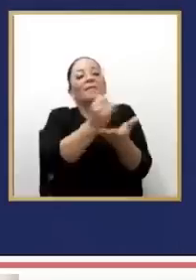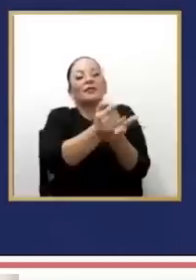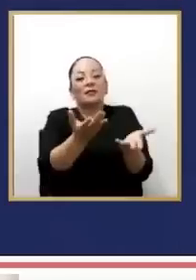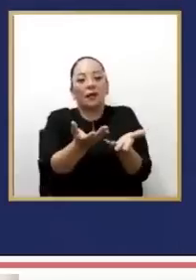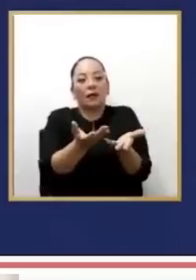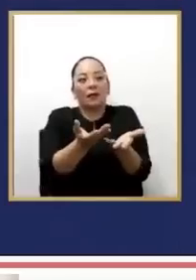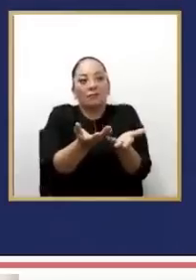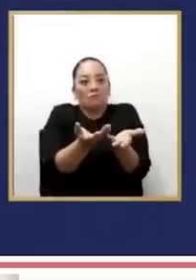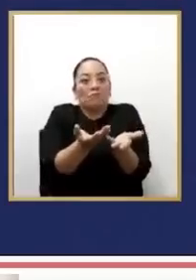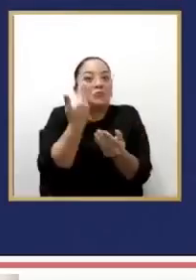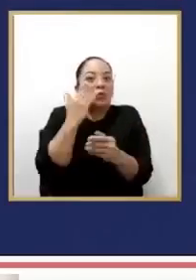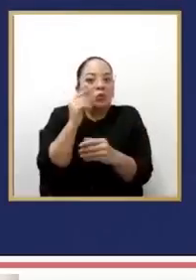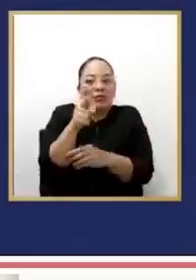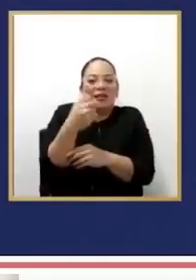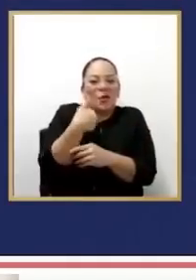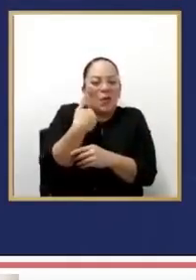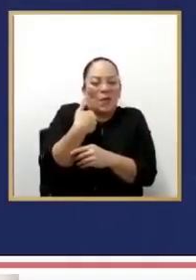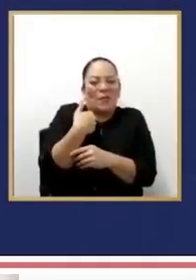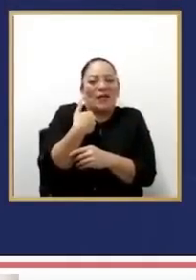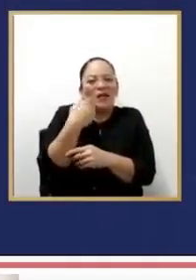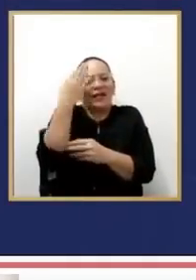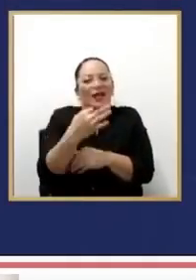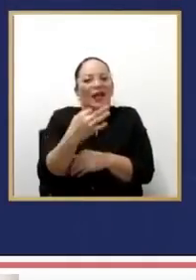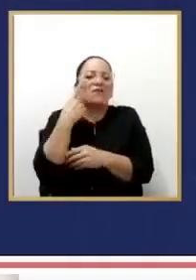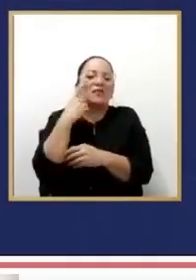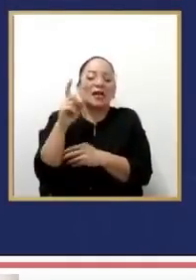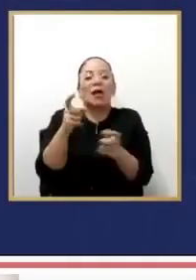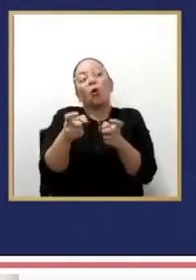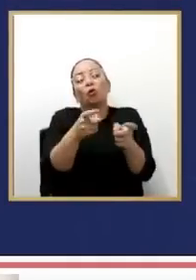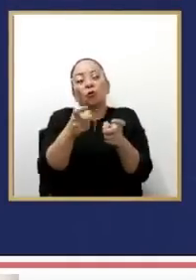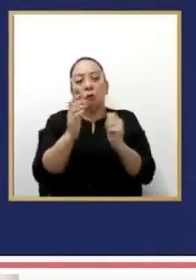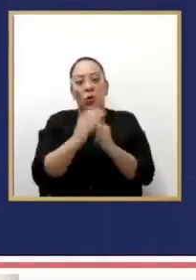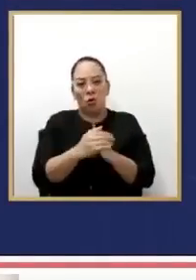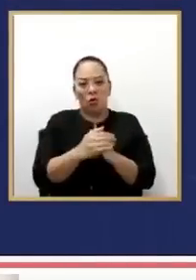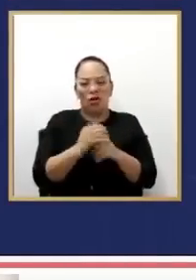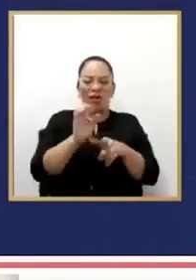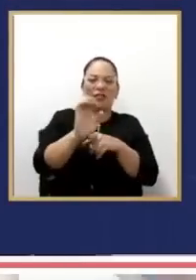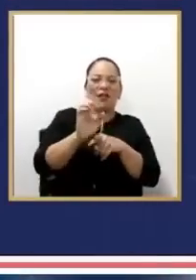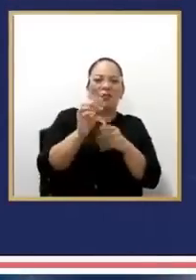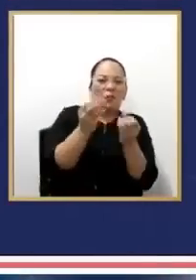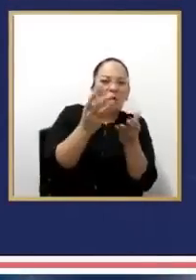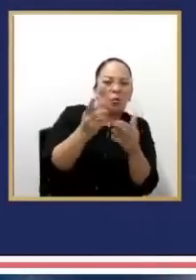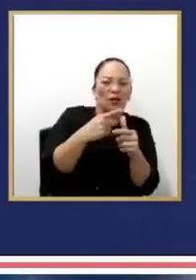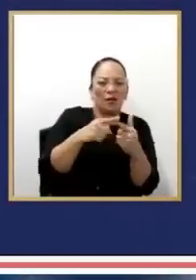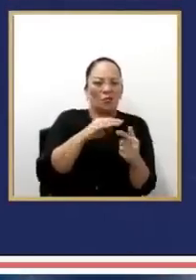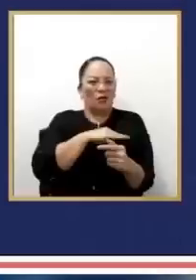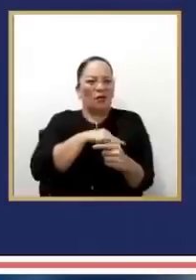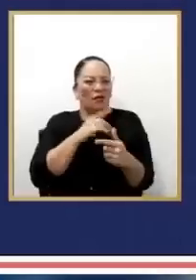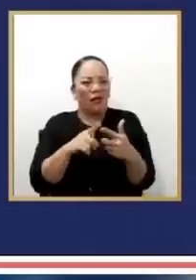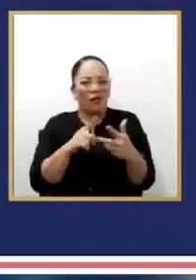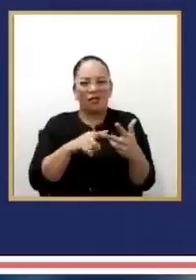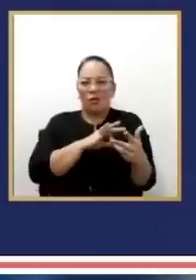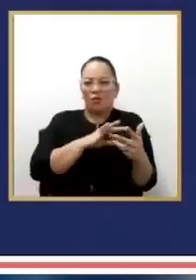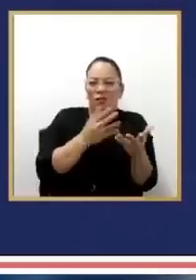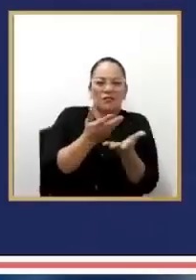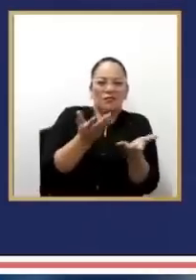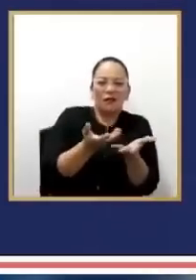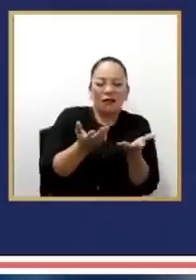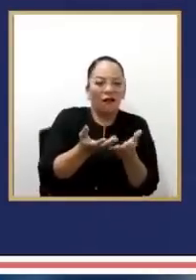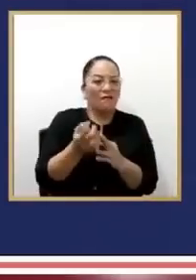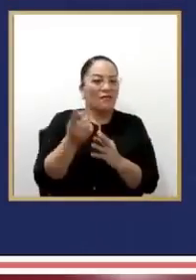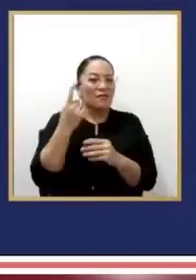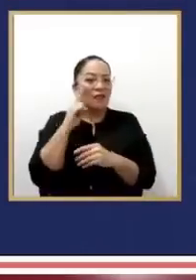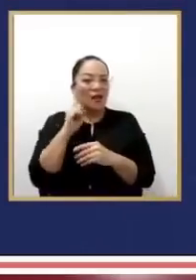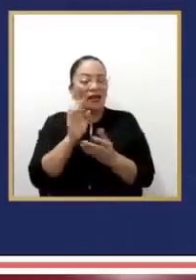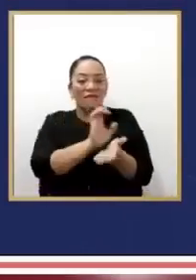si don Cárdenas cree que la Fiscalía ejerce un control de ética pública, de moralidad, de conveniencia, y la Fiscalía, en vez de